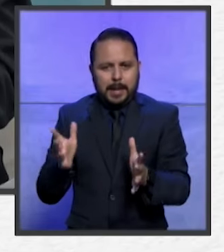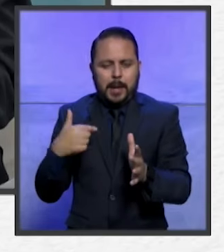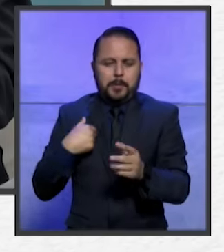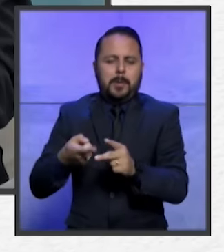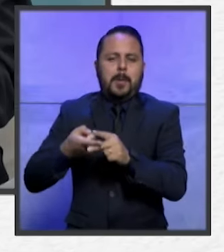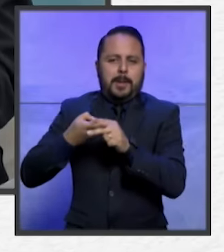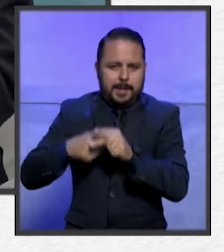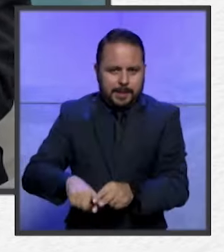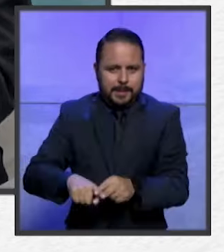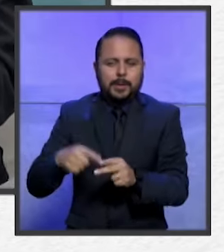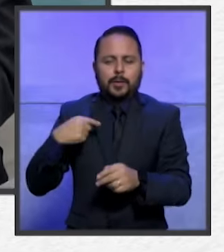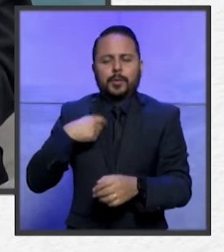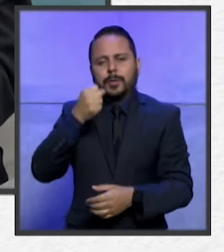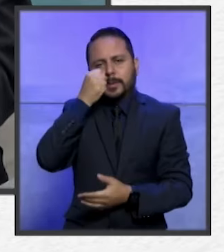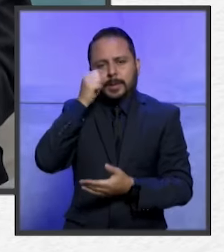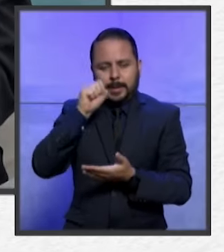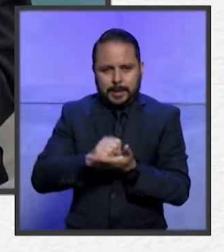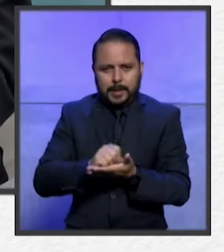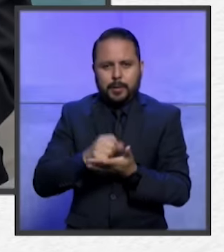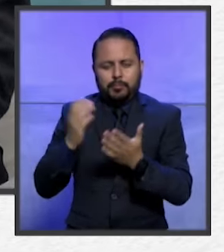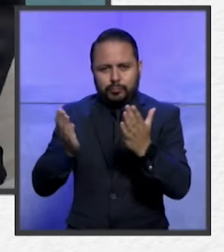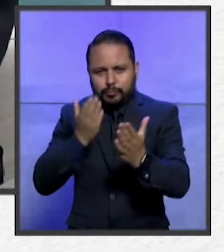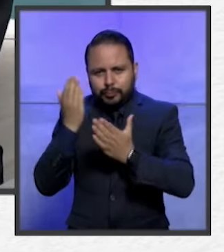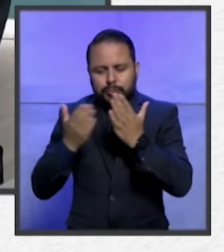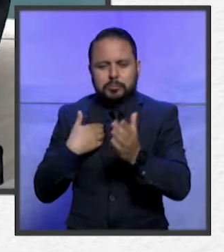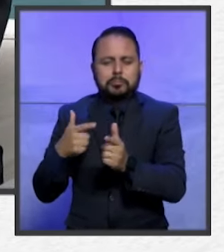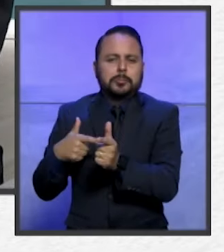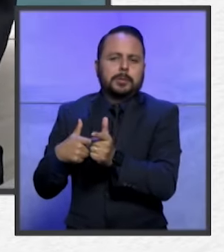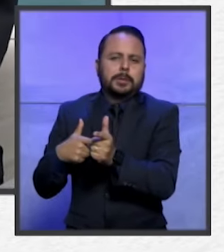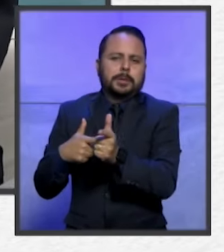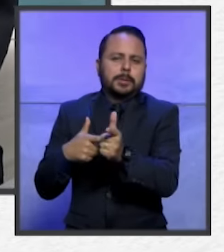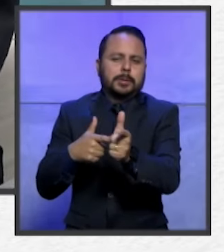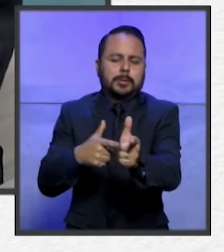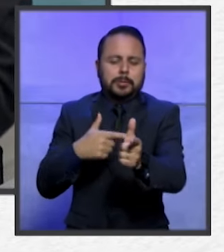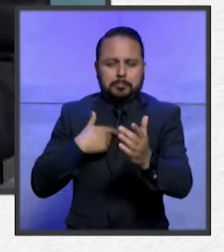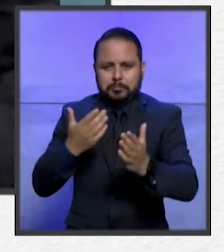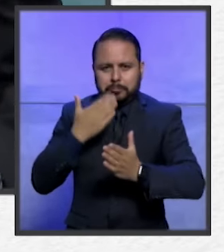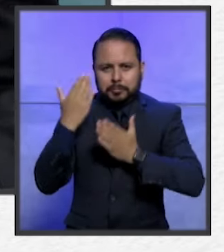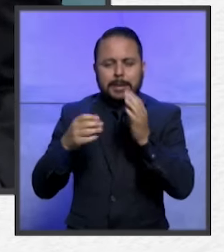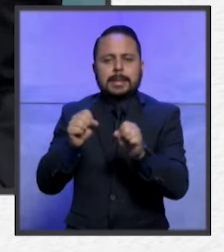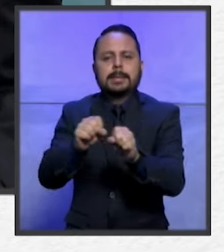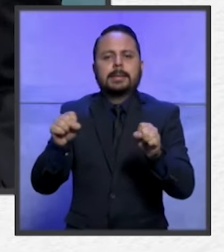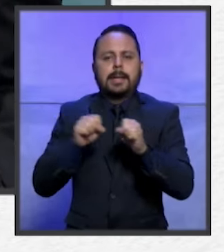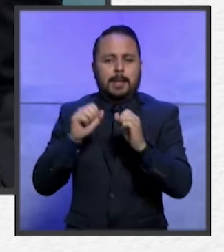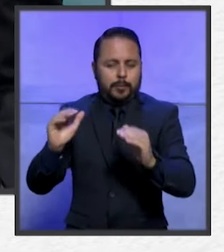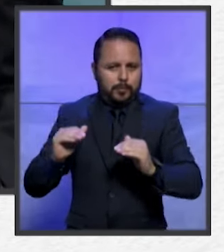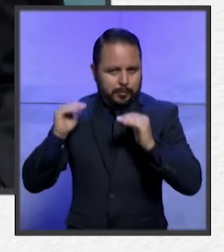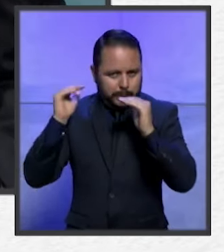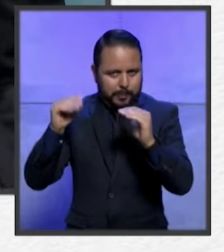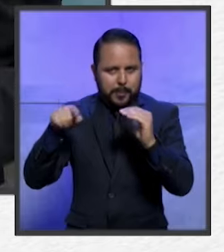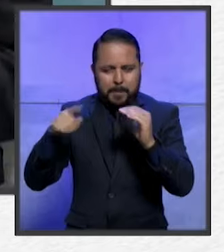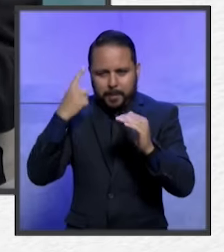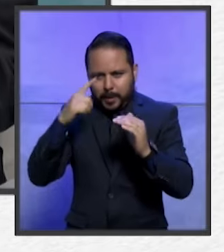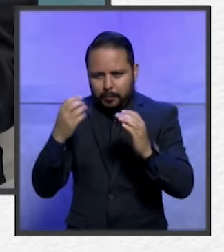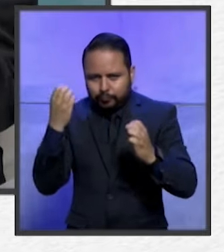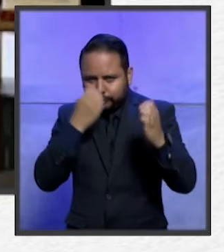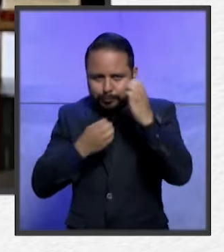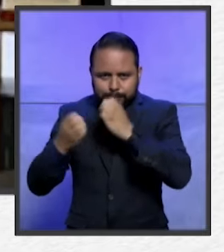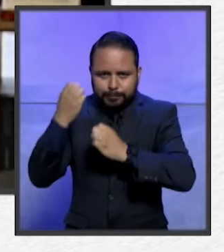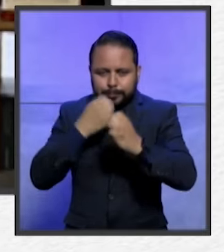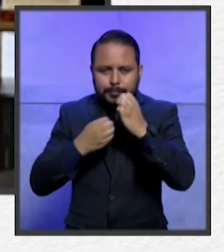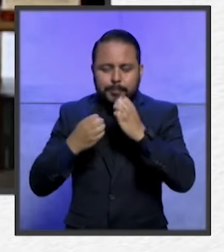que inicié como secretario de estudio y cuenta continuo como secretario de estudio y cuenta en la sala superior